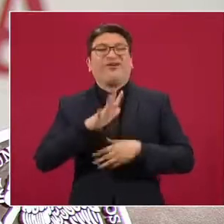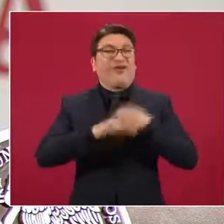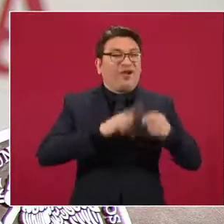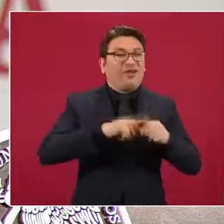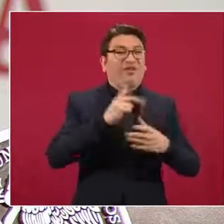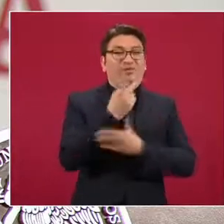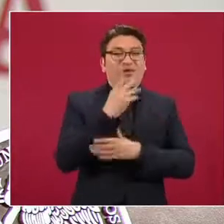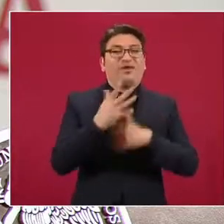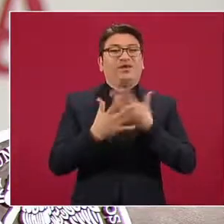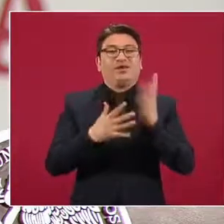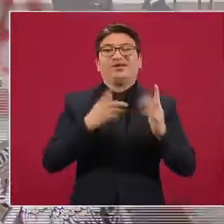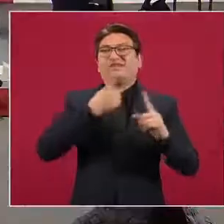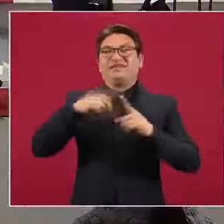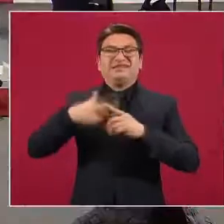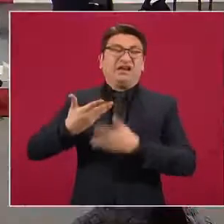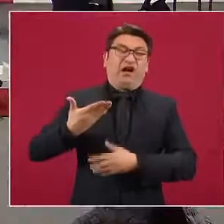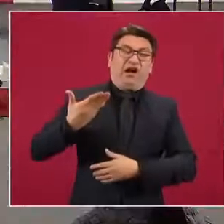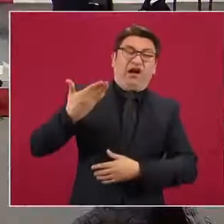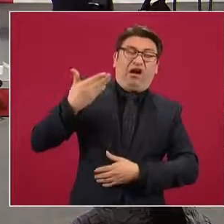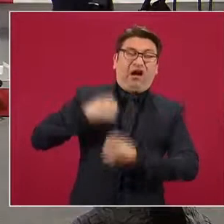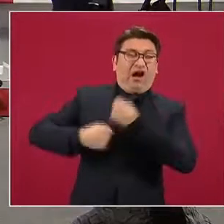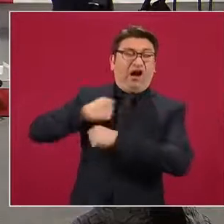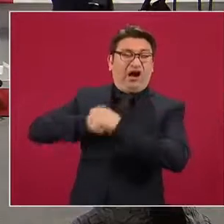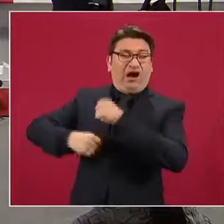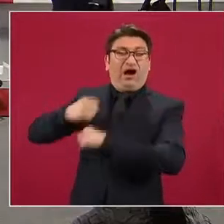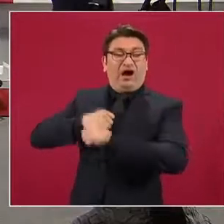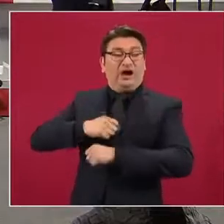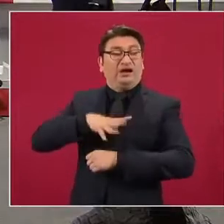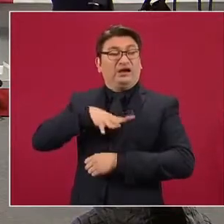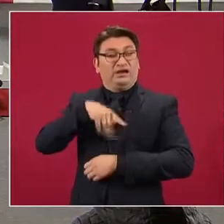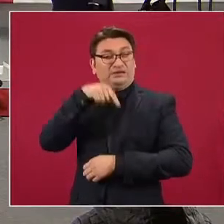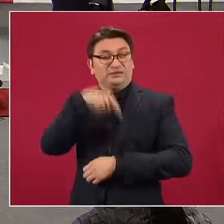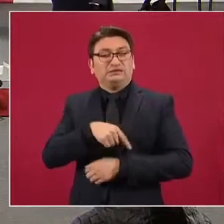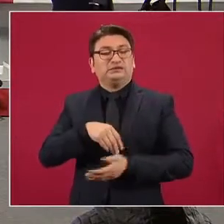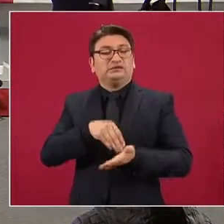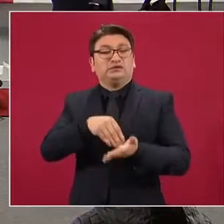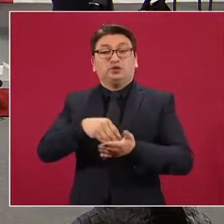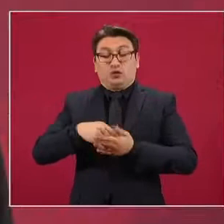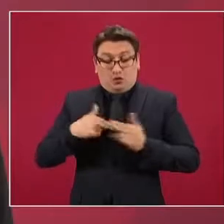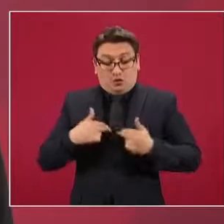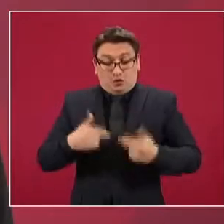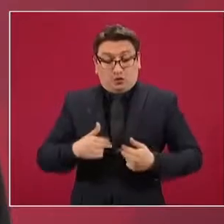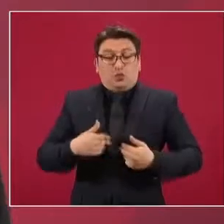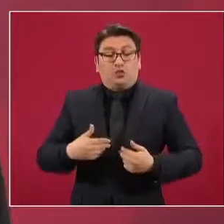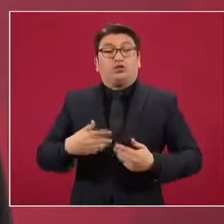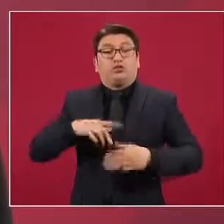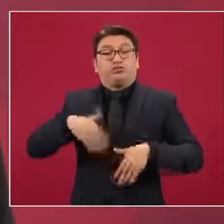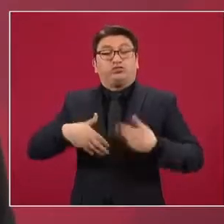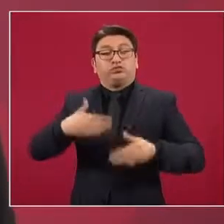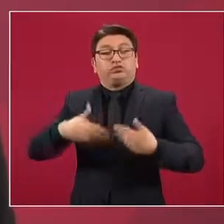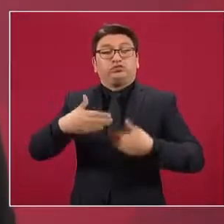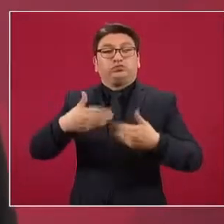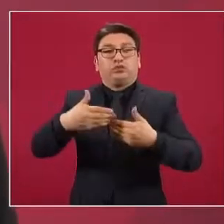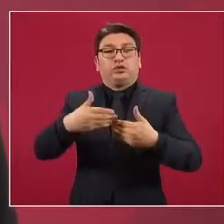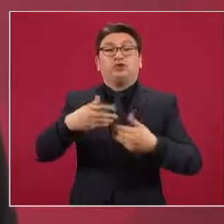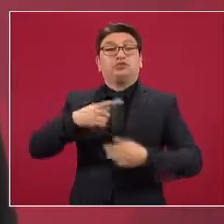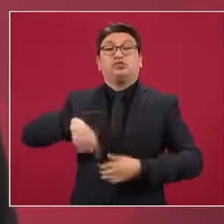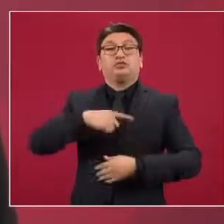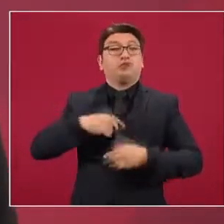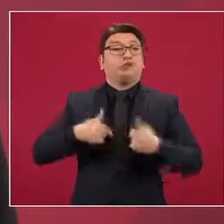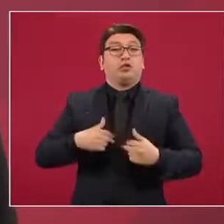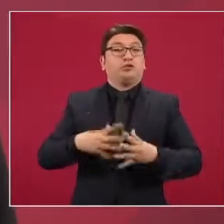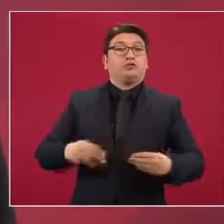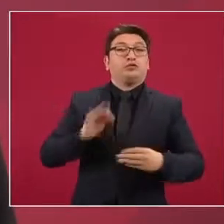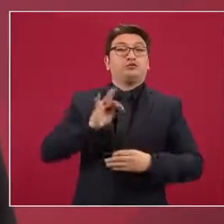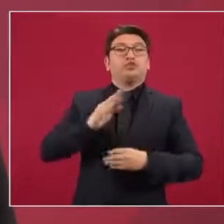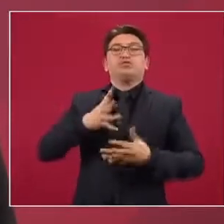desde millones de años antes del surgimiento de la humanidad y muchos otros seguirán aquí cuando ya no estemos. De